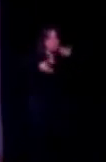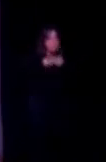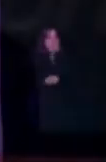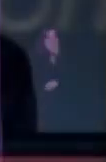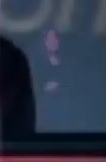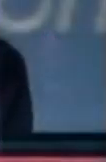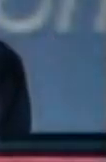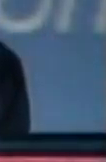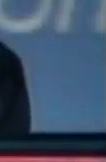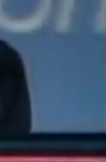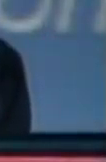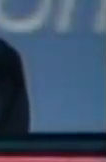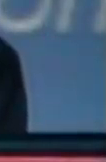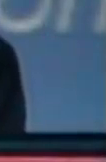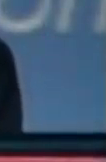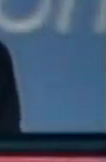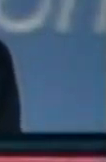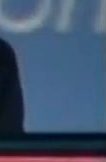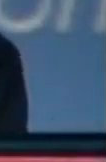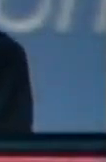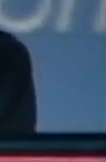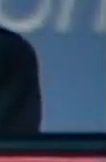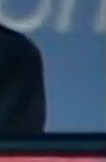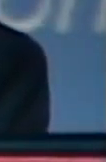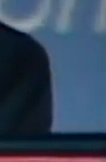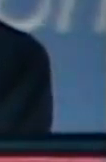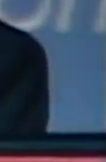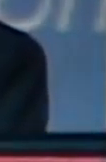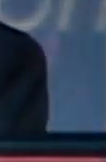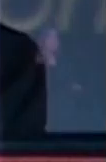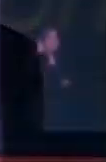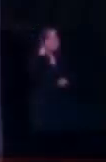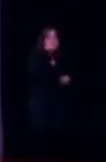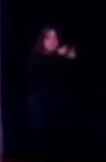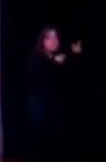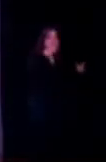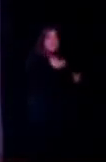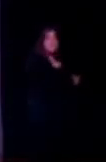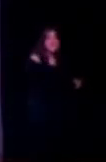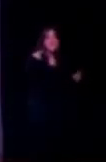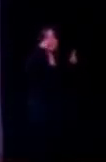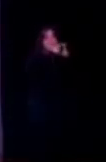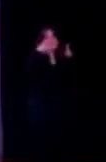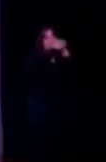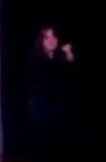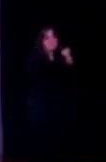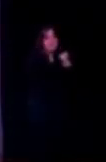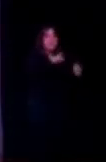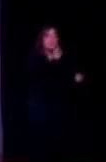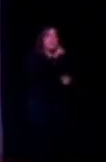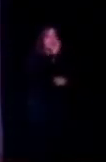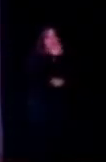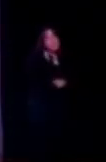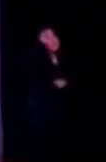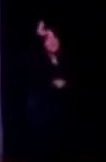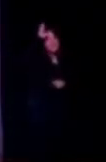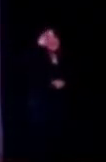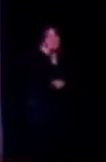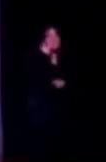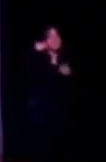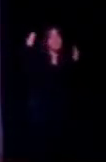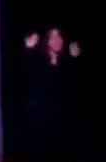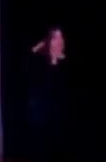toca. ¿Por qué? Porque es un derecho, es un anhelo humano, íntimo. No es por una cuestión de ciencia, No es por